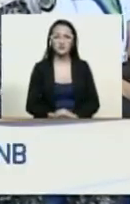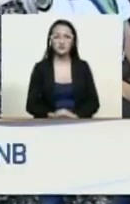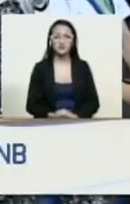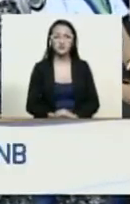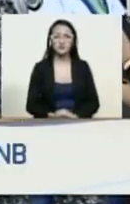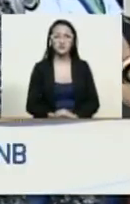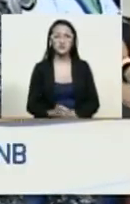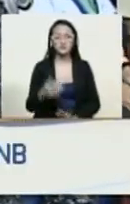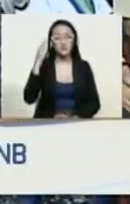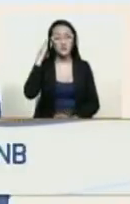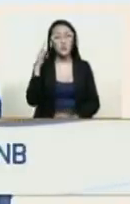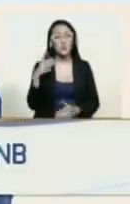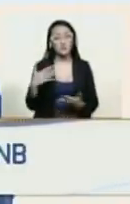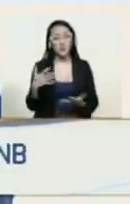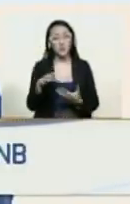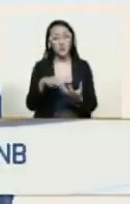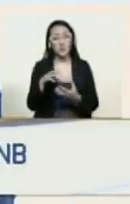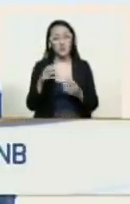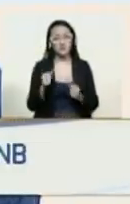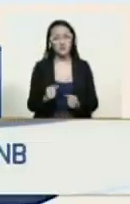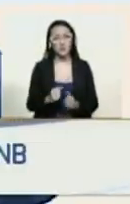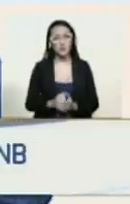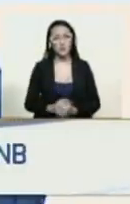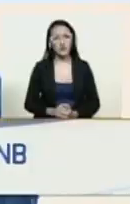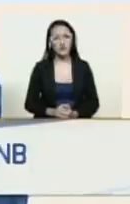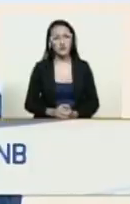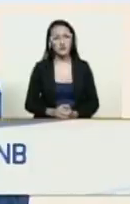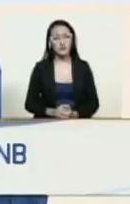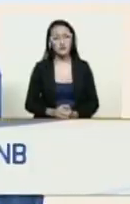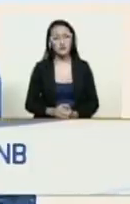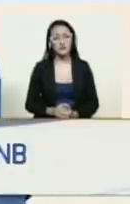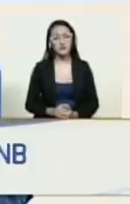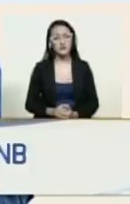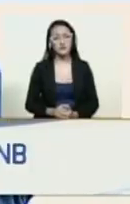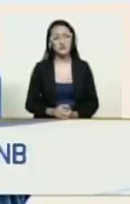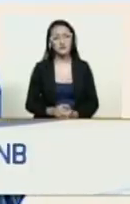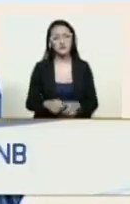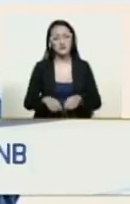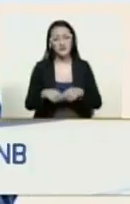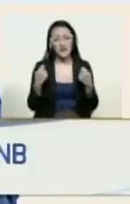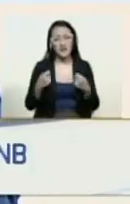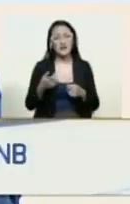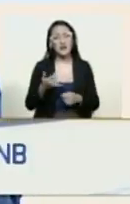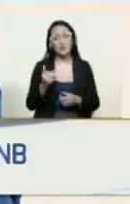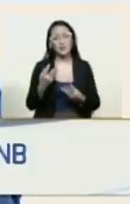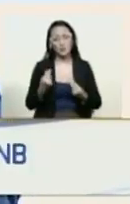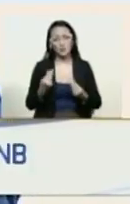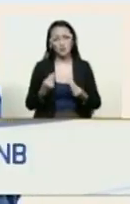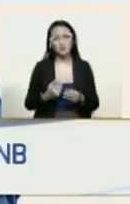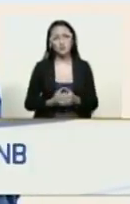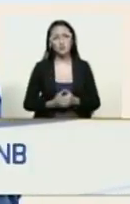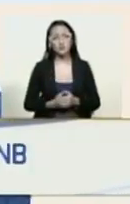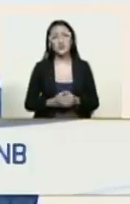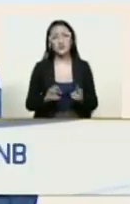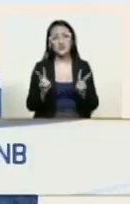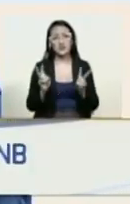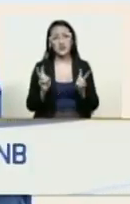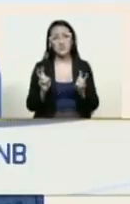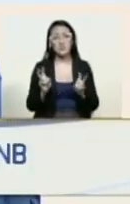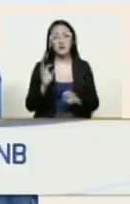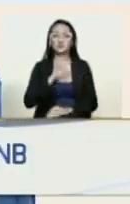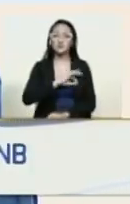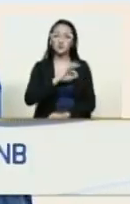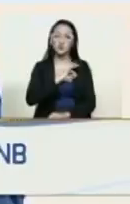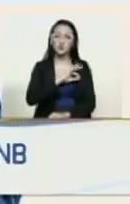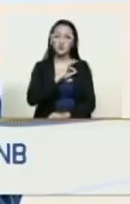Sabemos que el problema de la seguridad, de la inseguridad, del delito y del crimen es un tema de carácter social